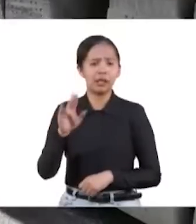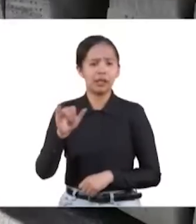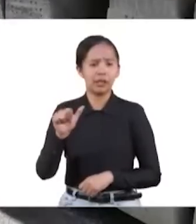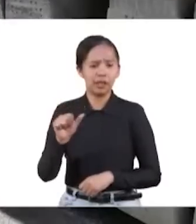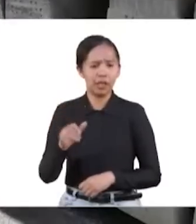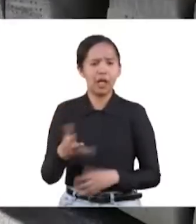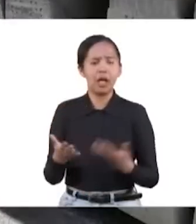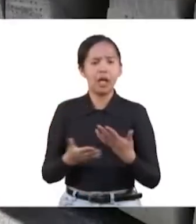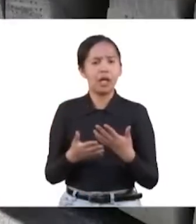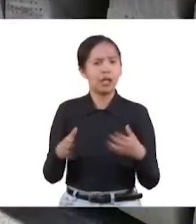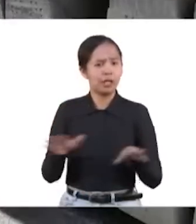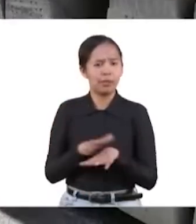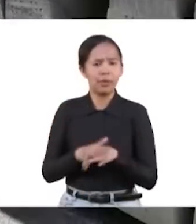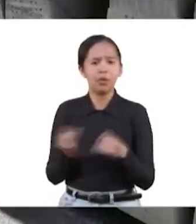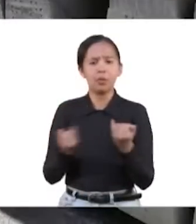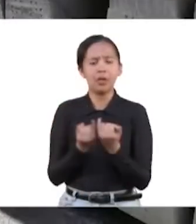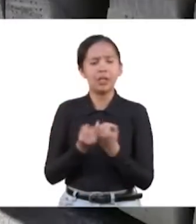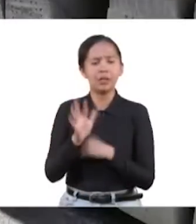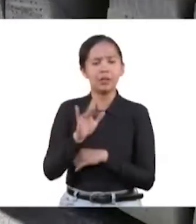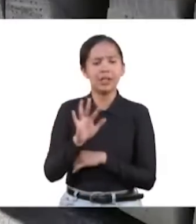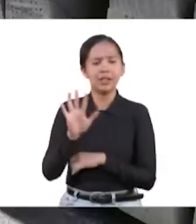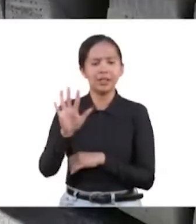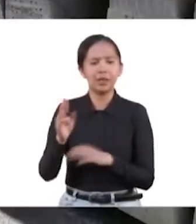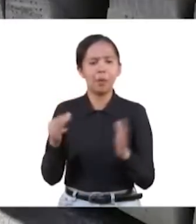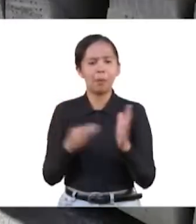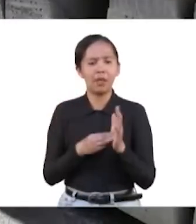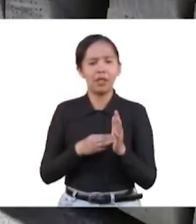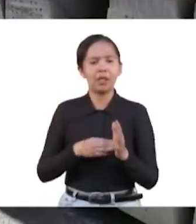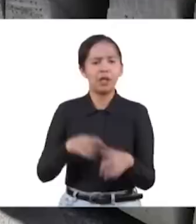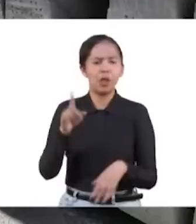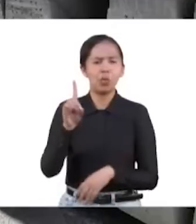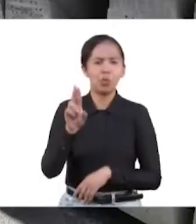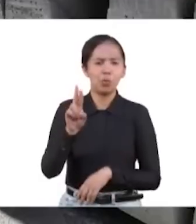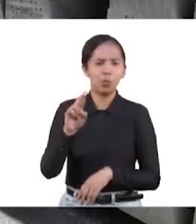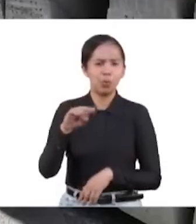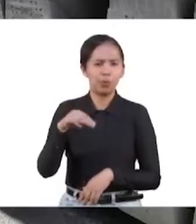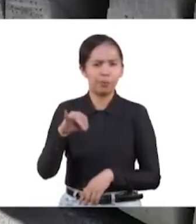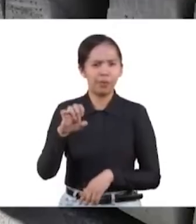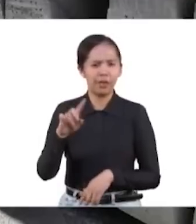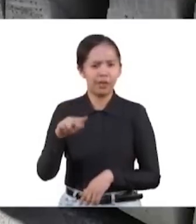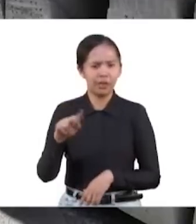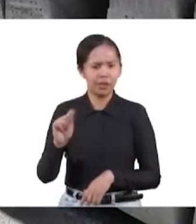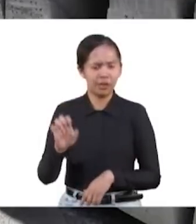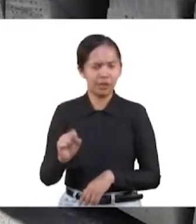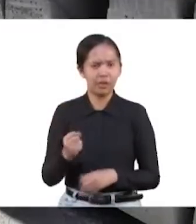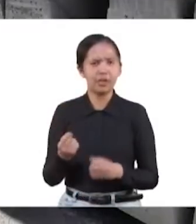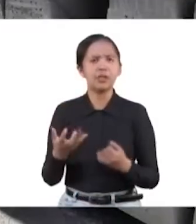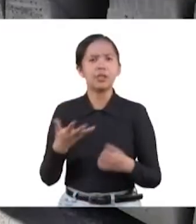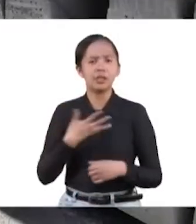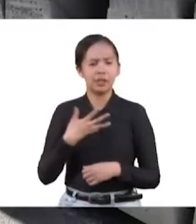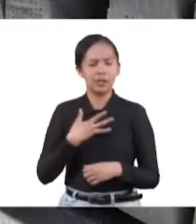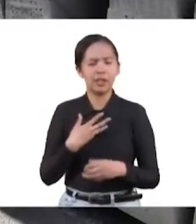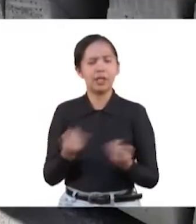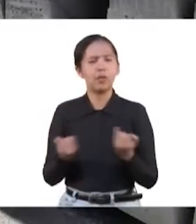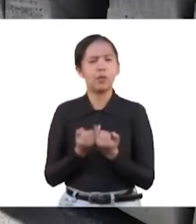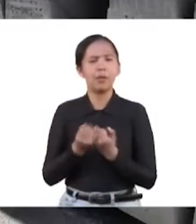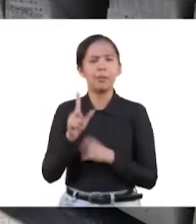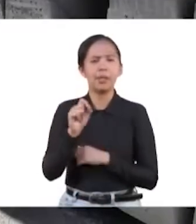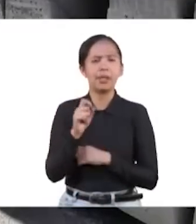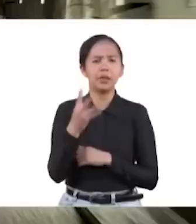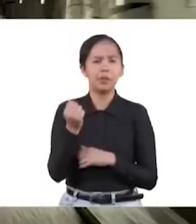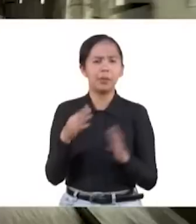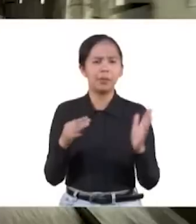55.000 nuevos durmientes de concreto, así como la colocación de 29.000 nuevos aisladores para barra